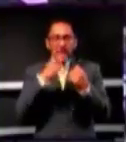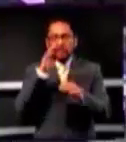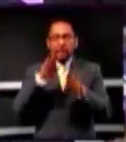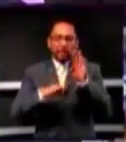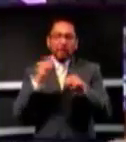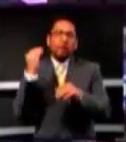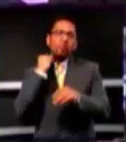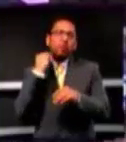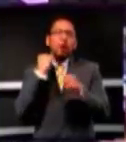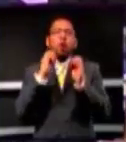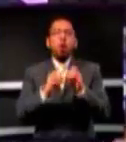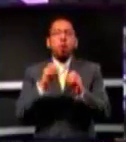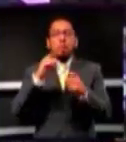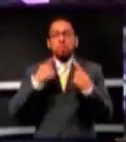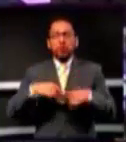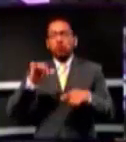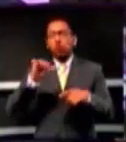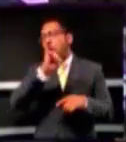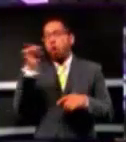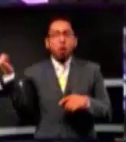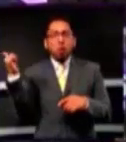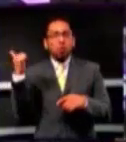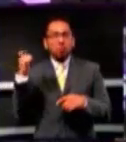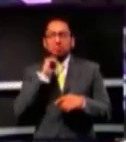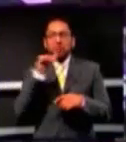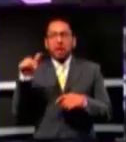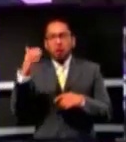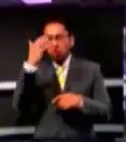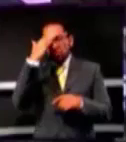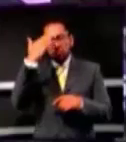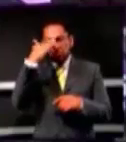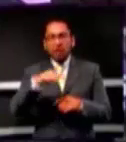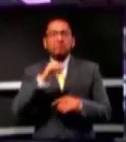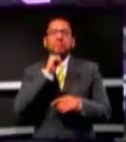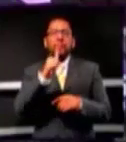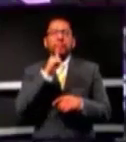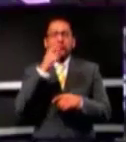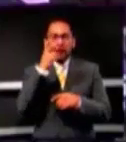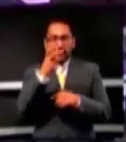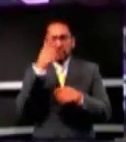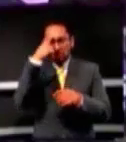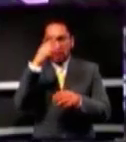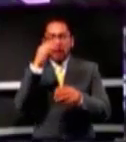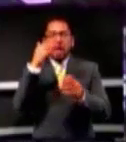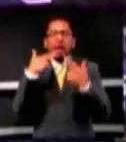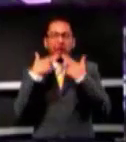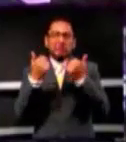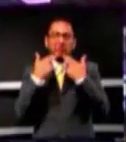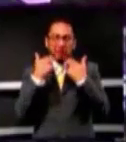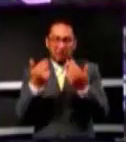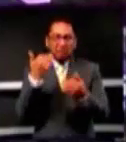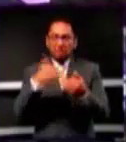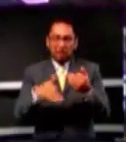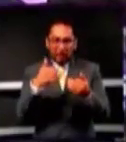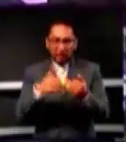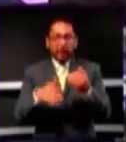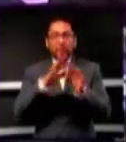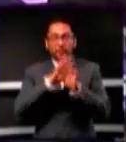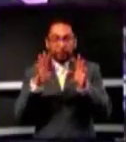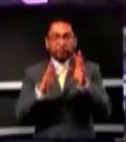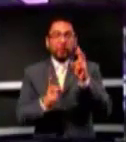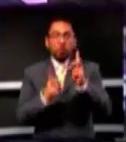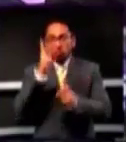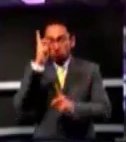veces el abogado, o a veces otra persona que ni siquiera tiene uh-huh muchos conocimientos al respecto de la materia fiscal. Uh-huh. Entonces, ante la